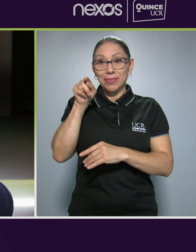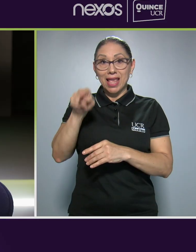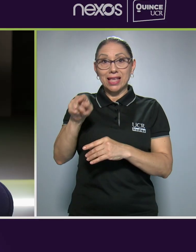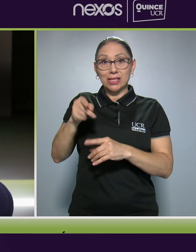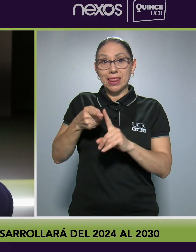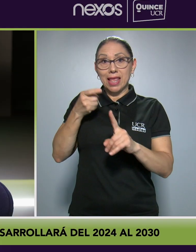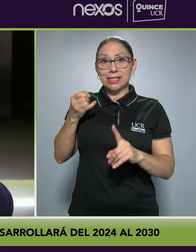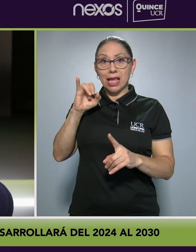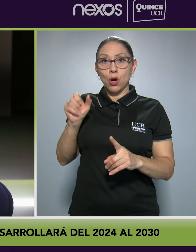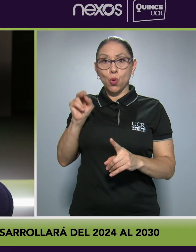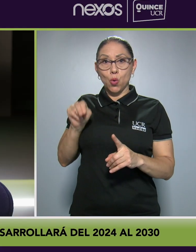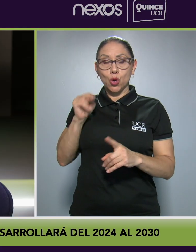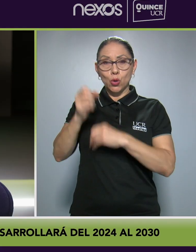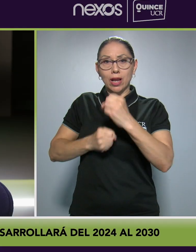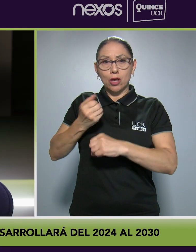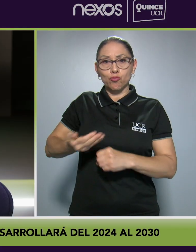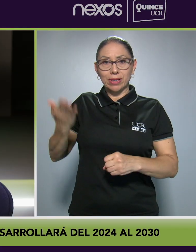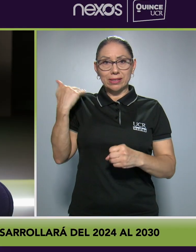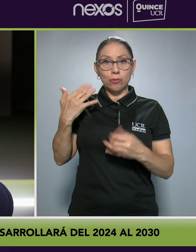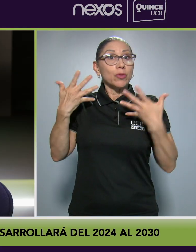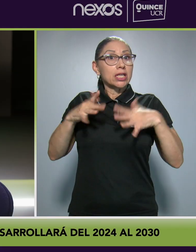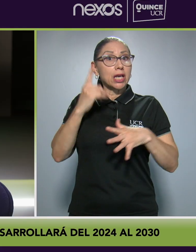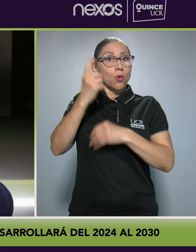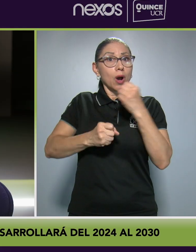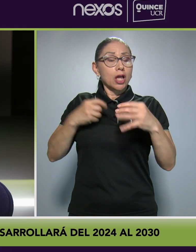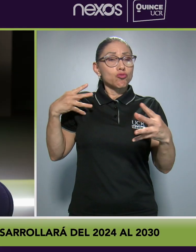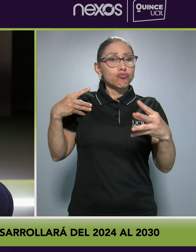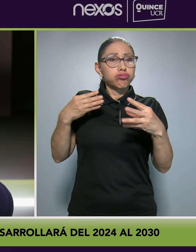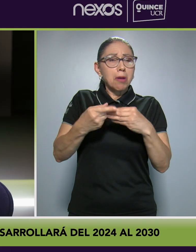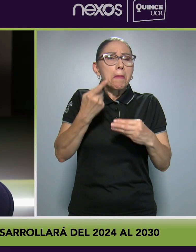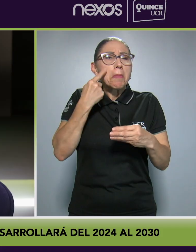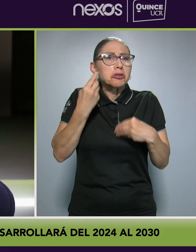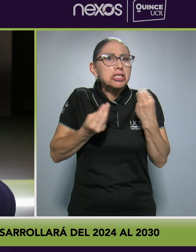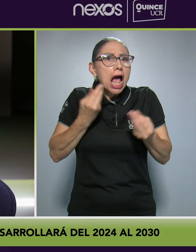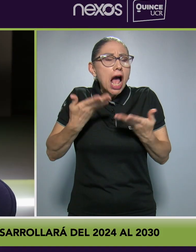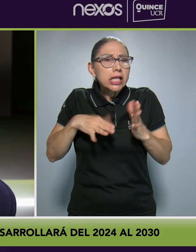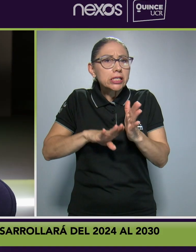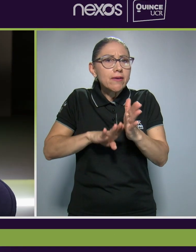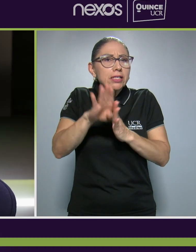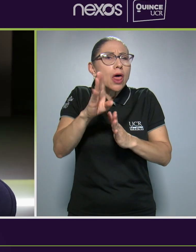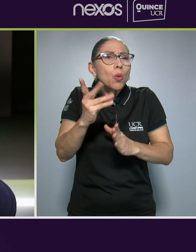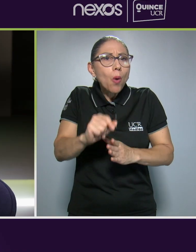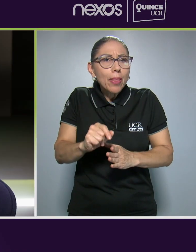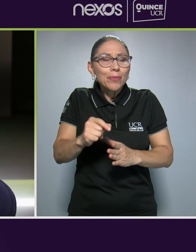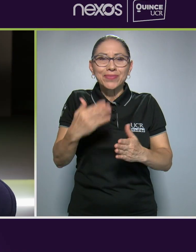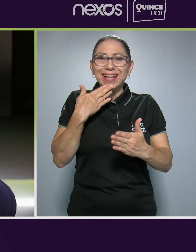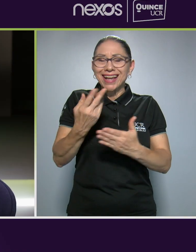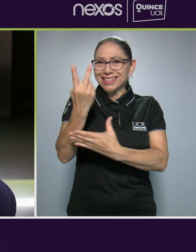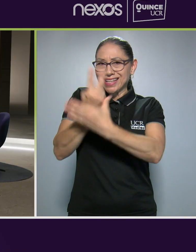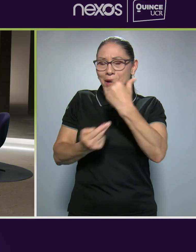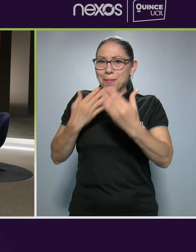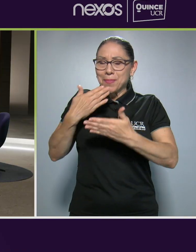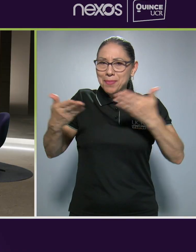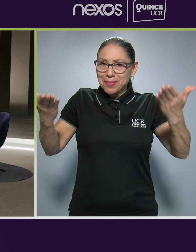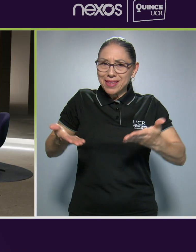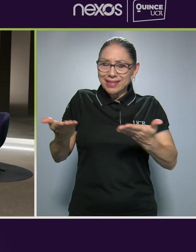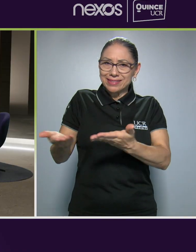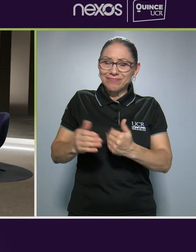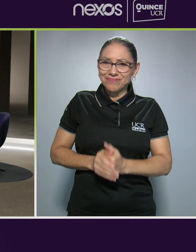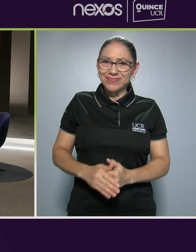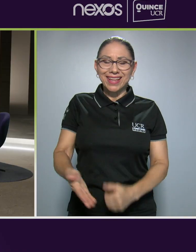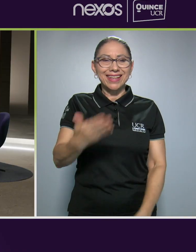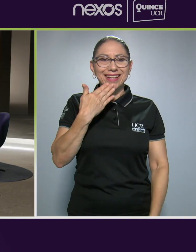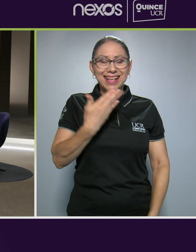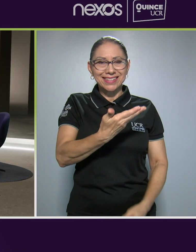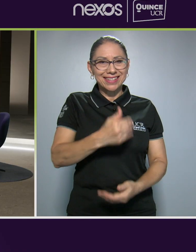del 2024 y tras un año repasamos qué tanto se ha avanzado. Muchas gracias a ambas por acompañarnos. Bienvenidas al programa. Muchas gracias, Fernanda.